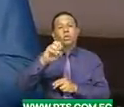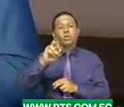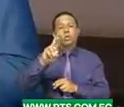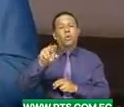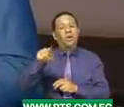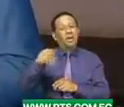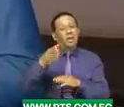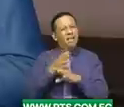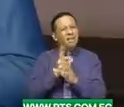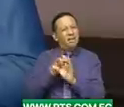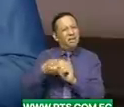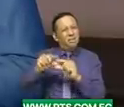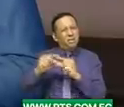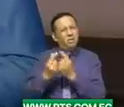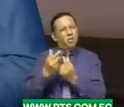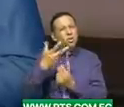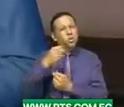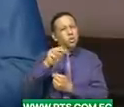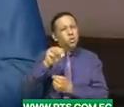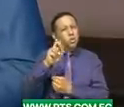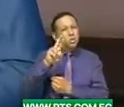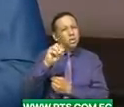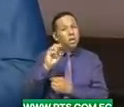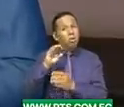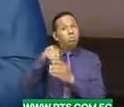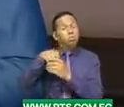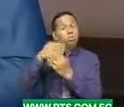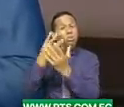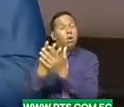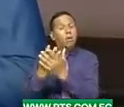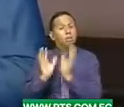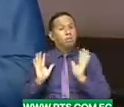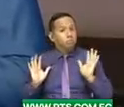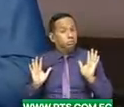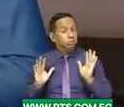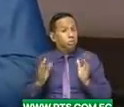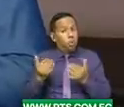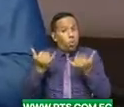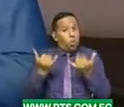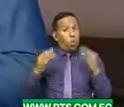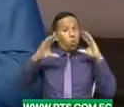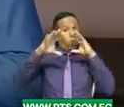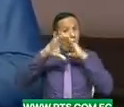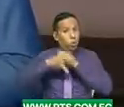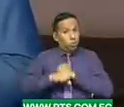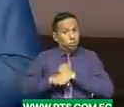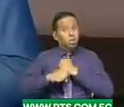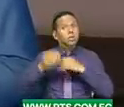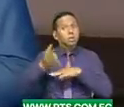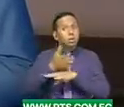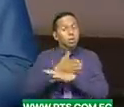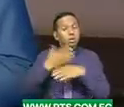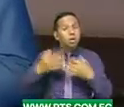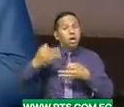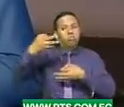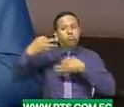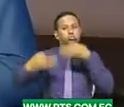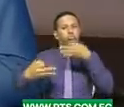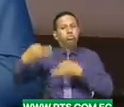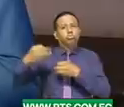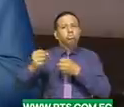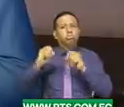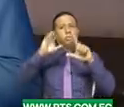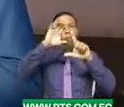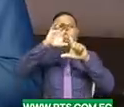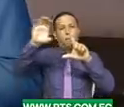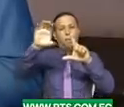choneros quien se encuentra en la cárcel regional la noche de hoy hubo una audiencia de forma virtual en que un juez de